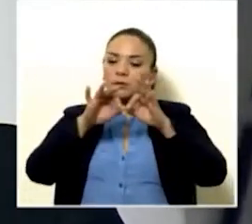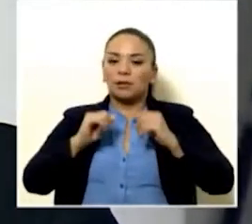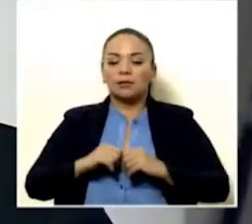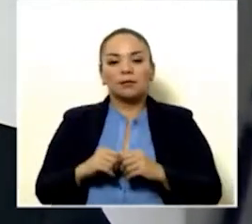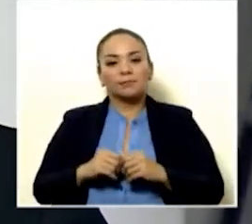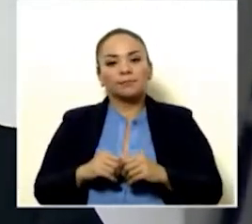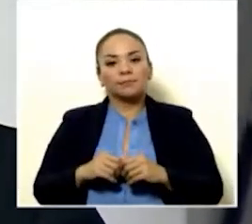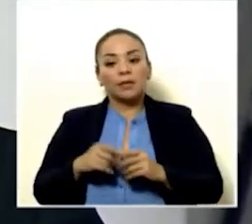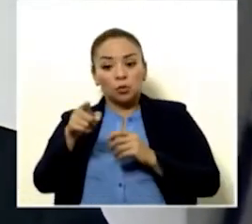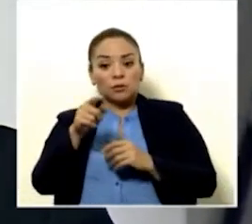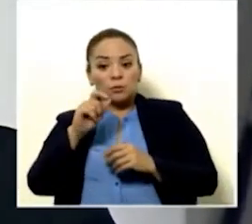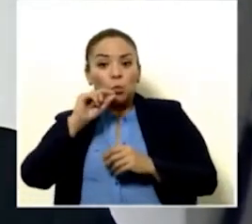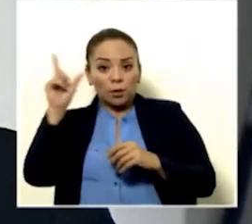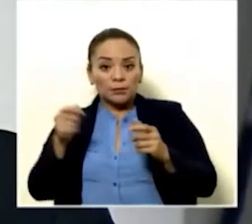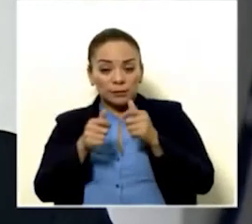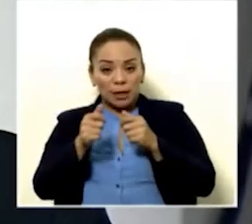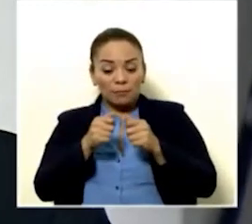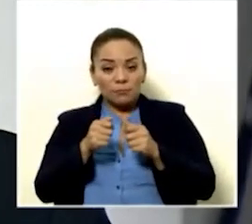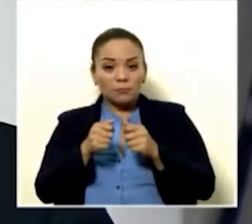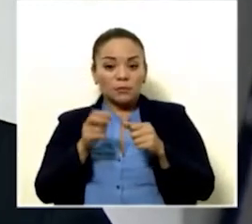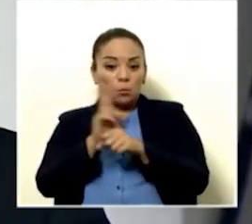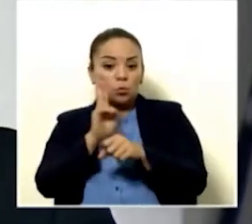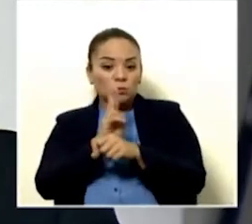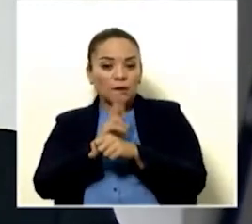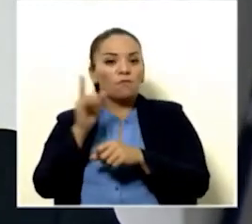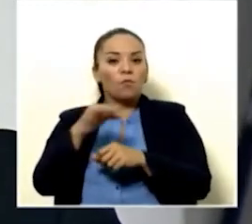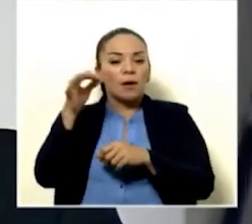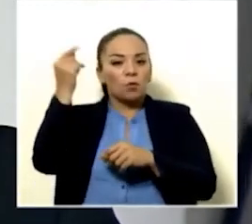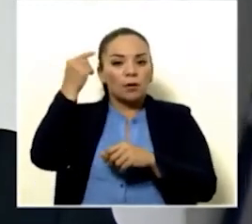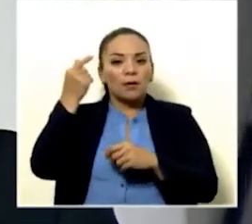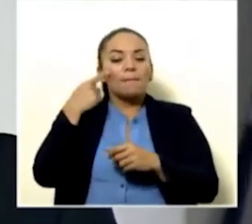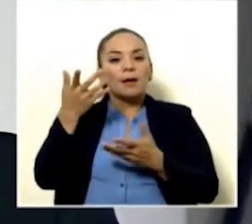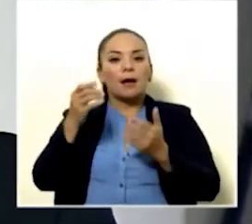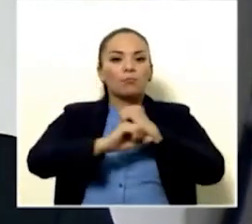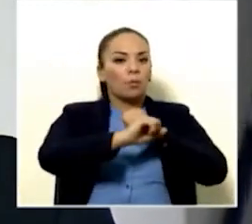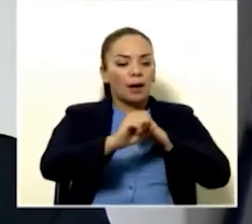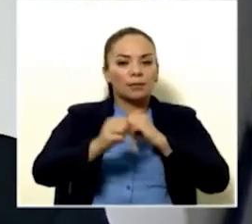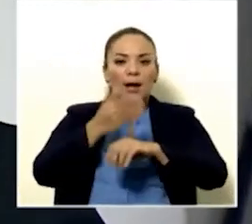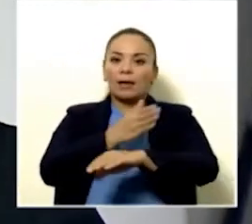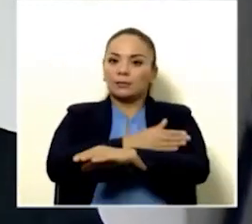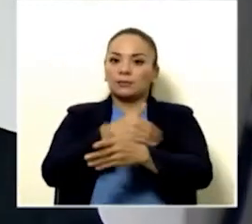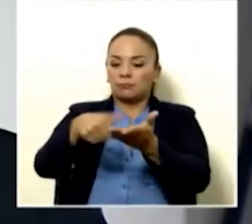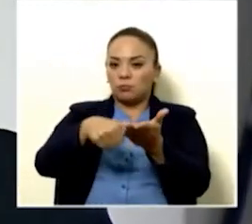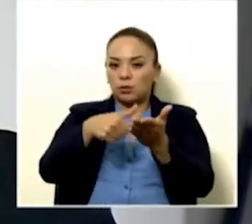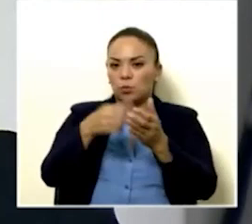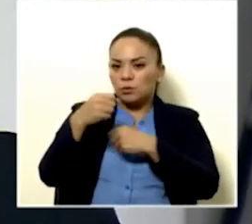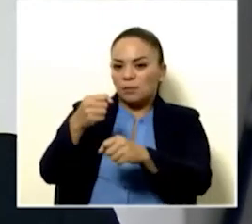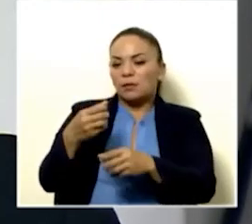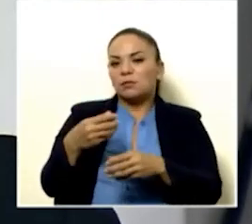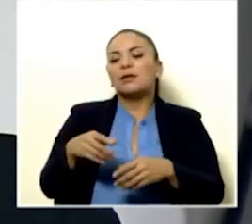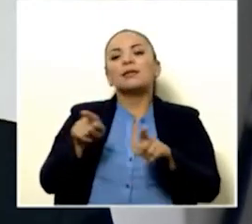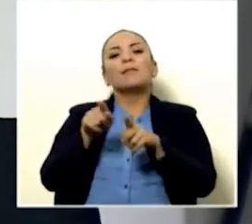si estos canales se podrían leer como una forma del gobierno de propaganda previo a esos comicios, y también cómo se va a